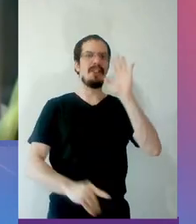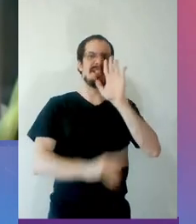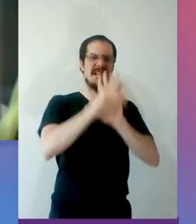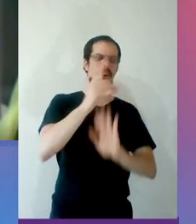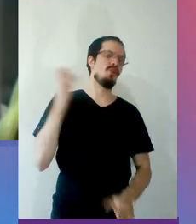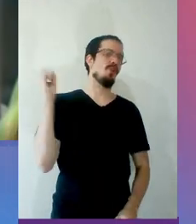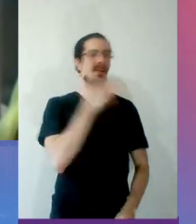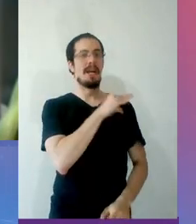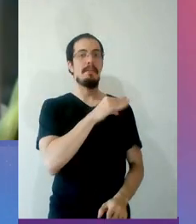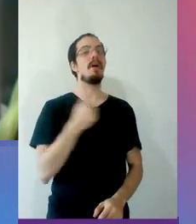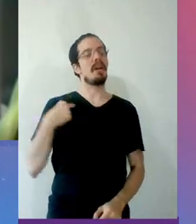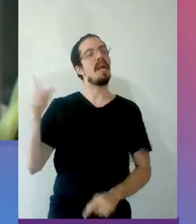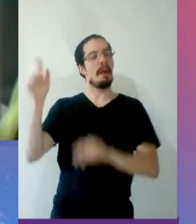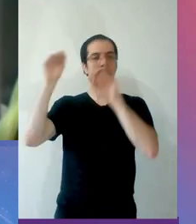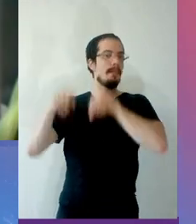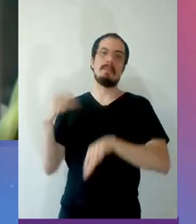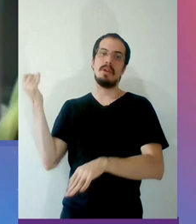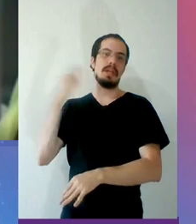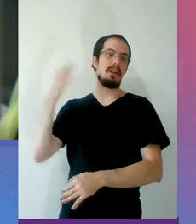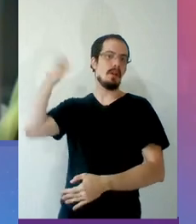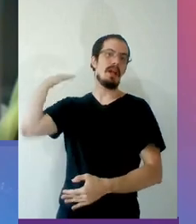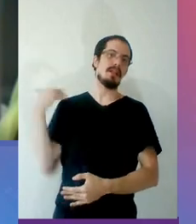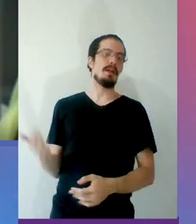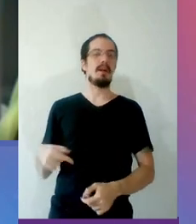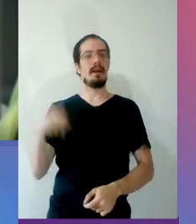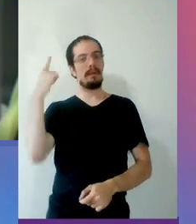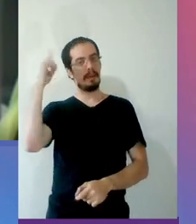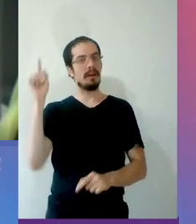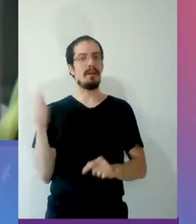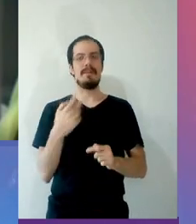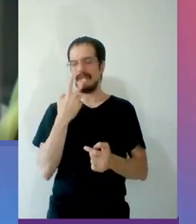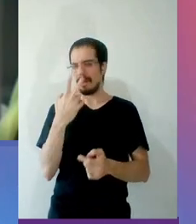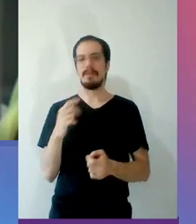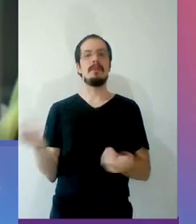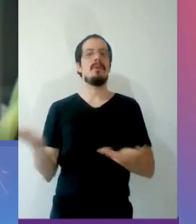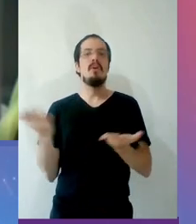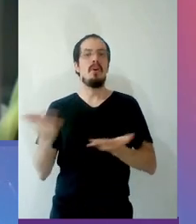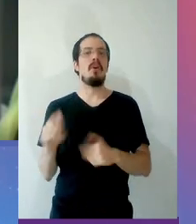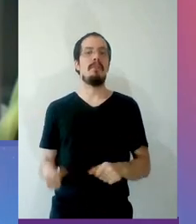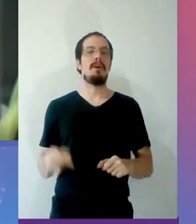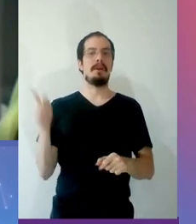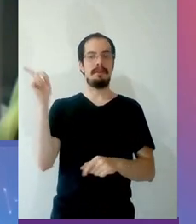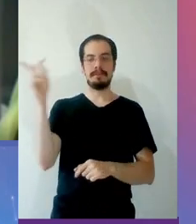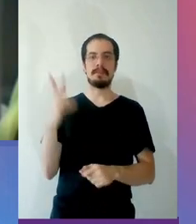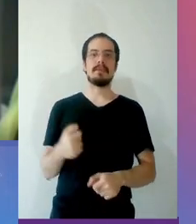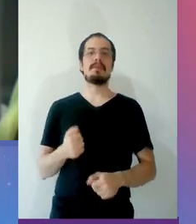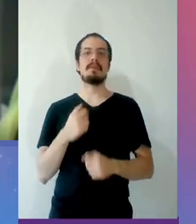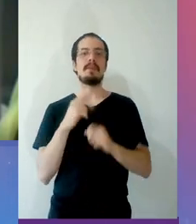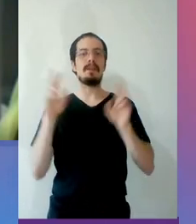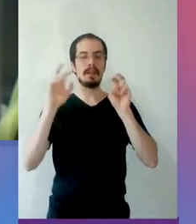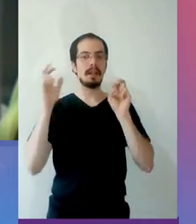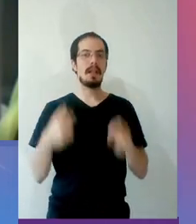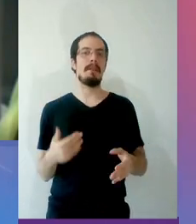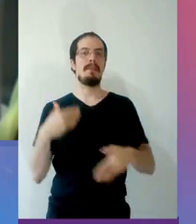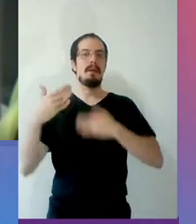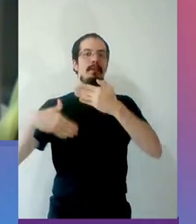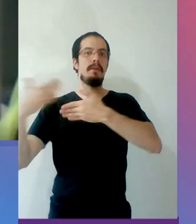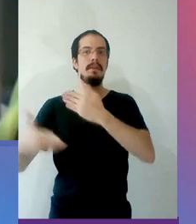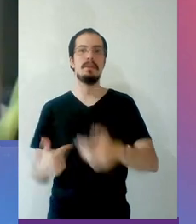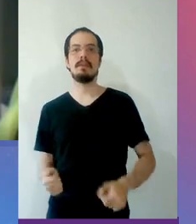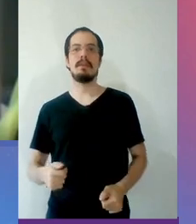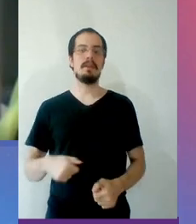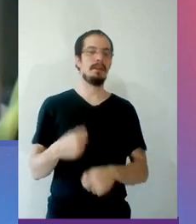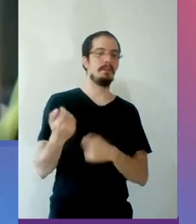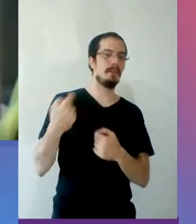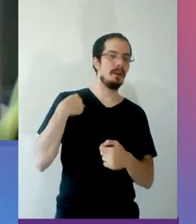ella, se desarrolla rápidamente, tiene una gran capacidad de aprendizaje, tiene el momento en que se desarrollan las